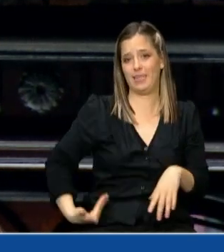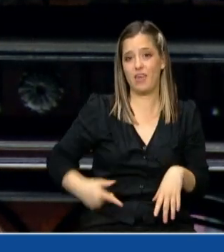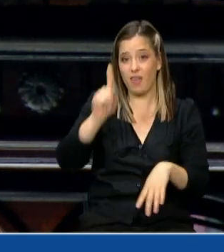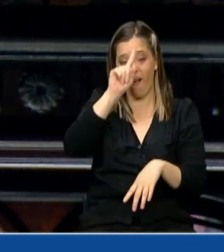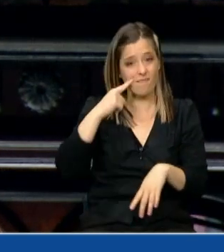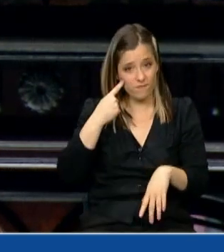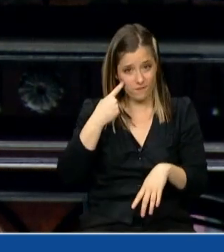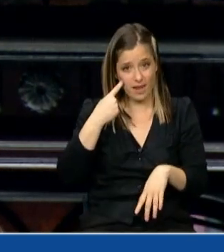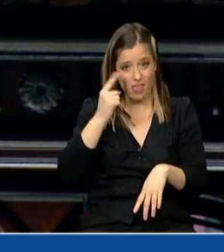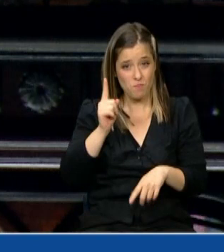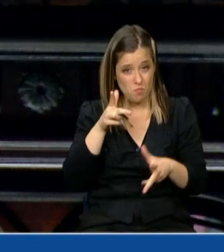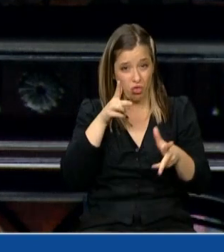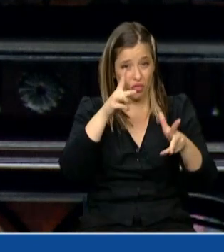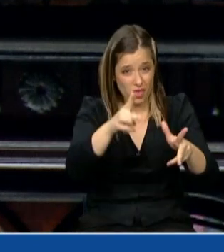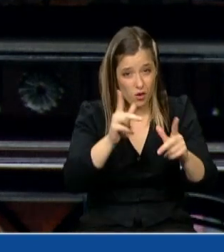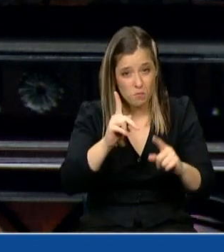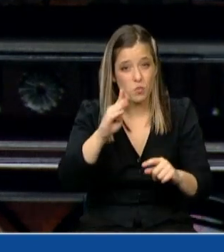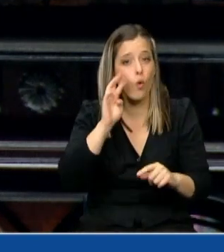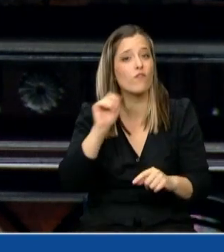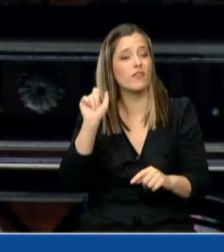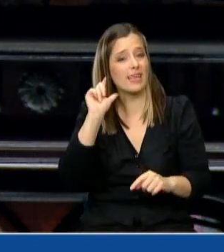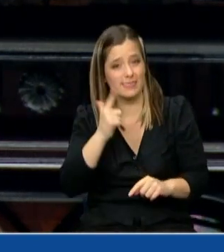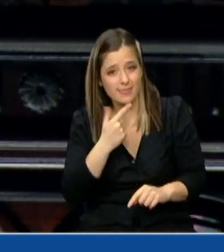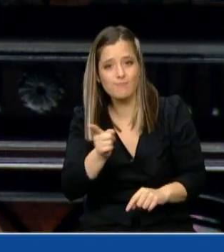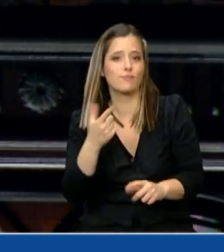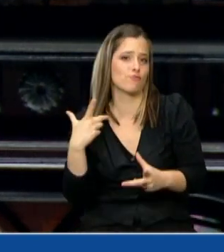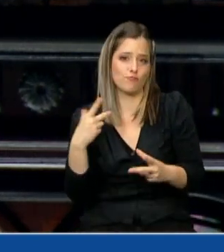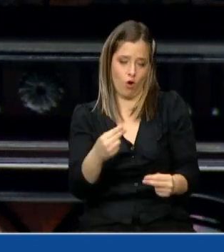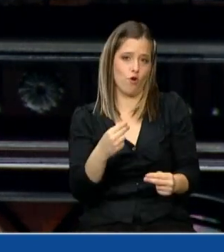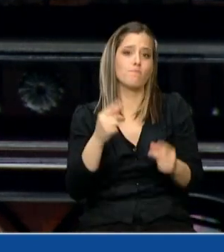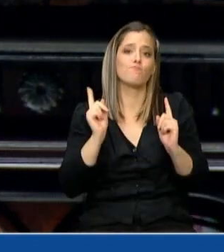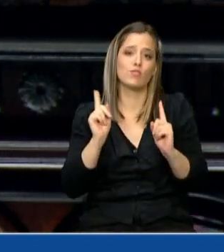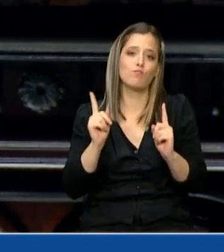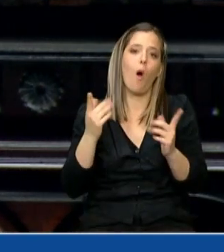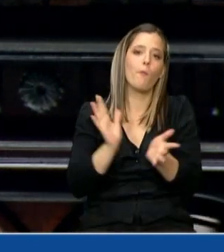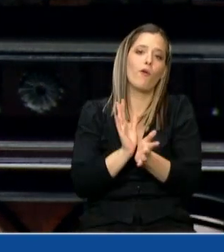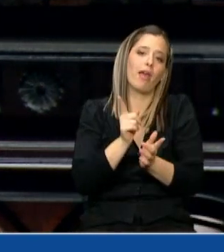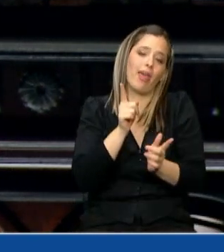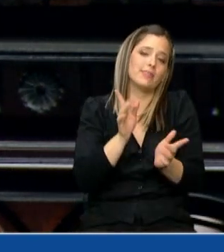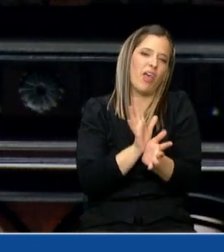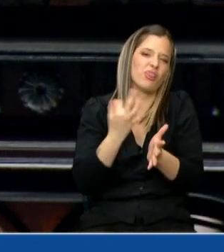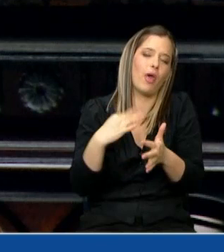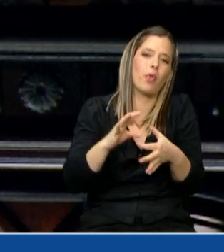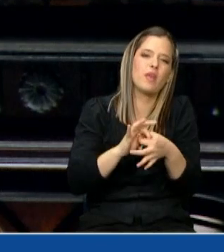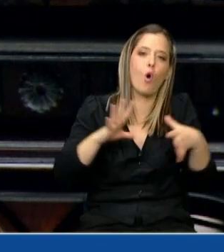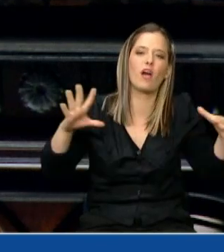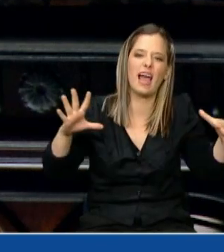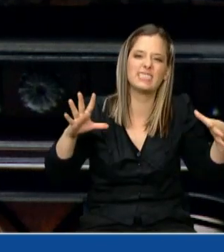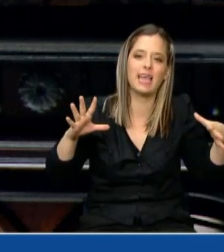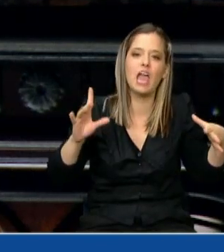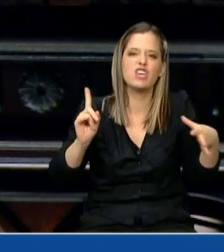Fernández, dado que consideramos que nuestros bloques amigos tienen que ser democracias y no tienen que